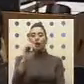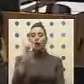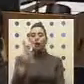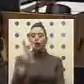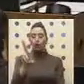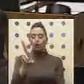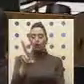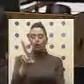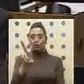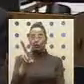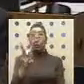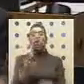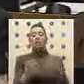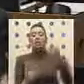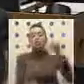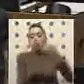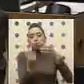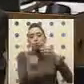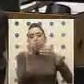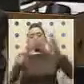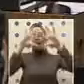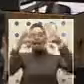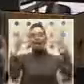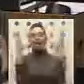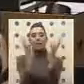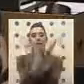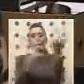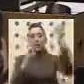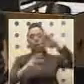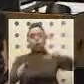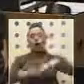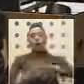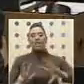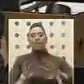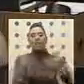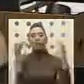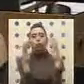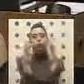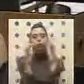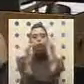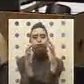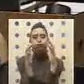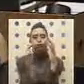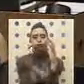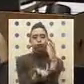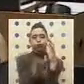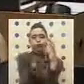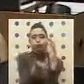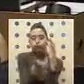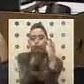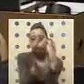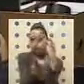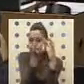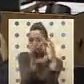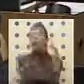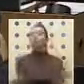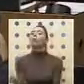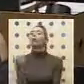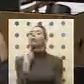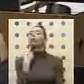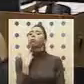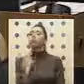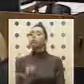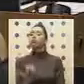que producen el efecto invernadero, contaminación, calentamiento global, etcétera, etcétera, ¿por qué